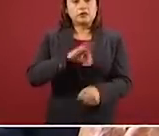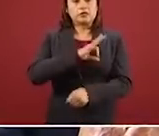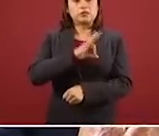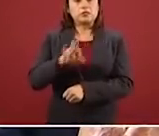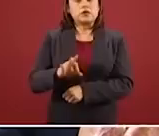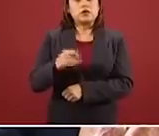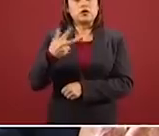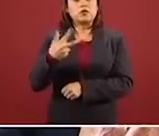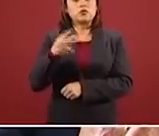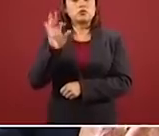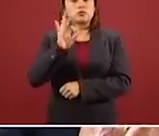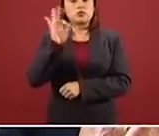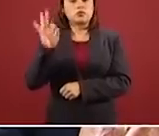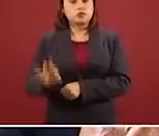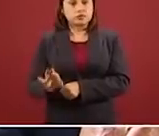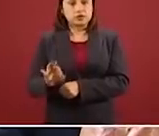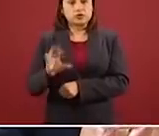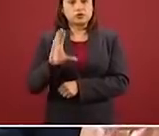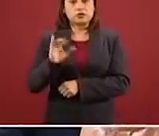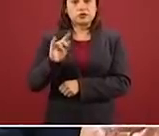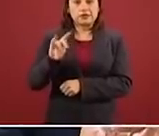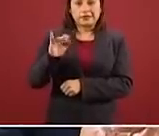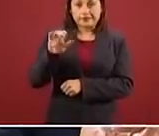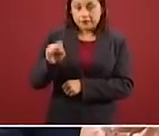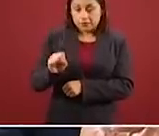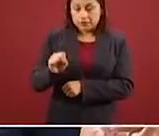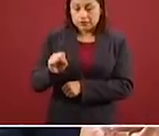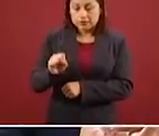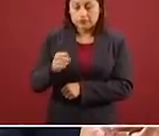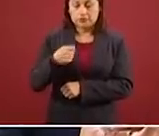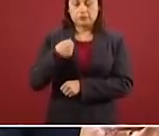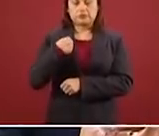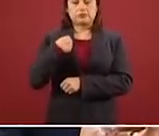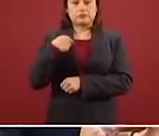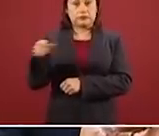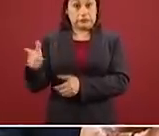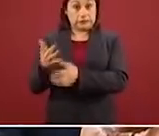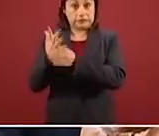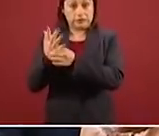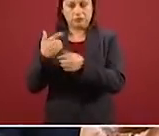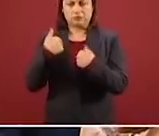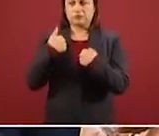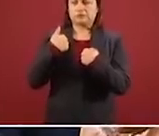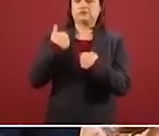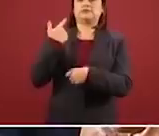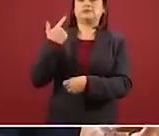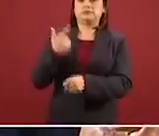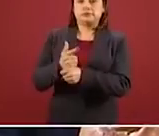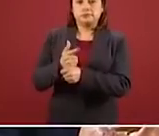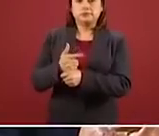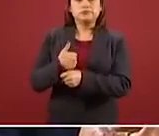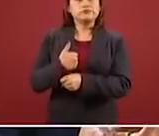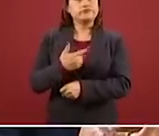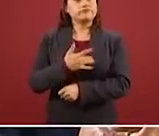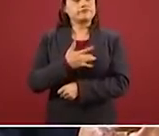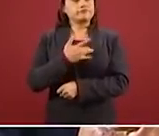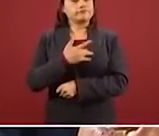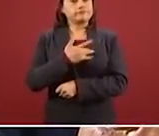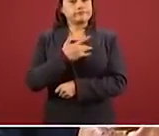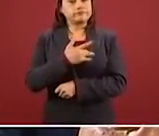CETES. A mí me llamó mucho la atención esa declaración, porque después ya vimos que